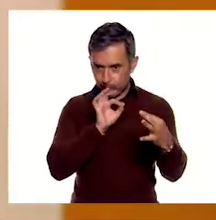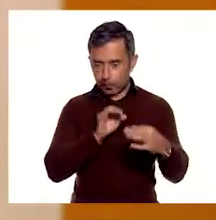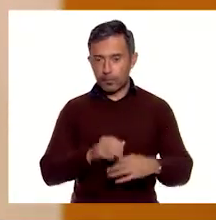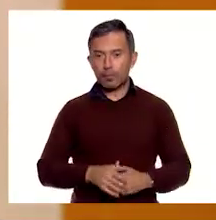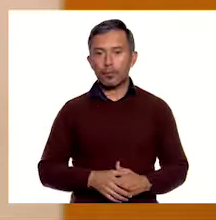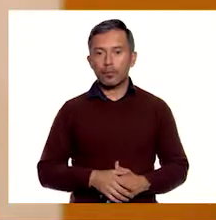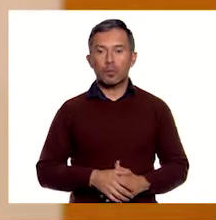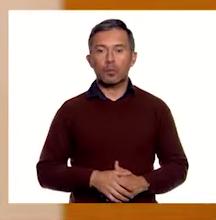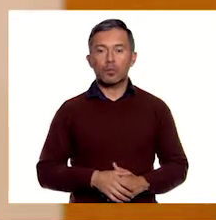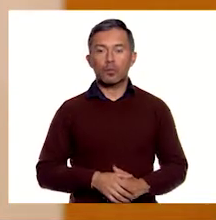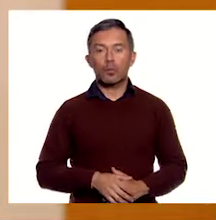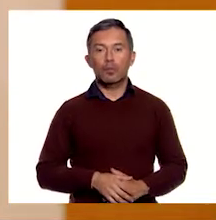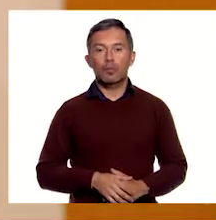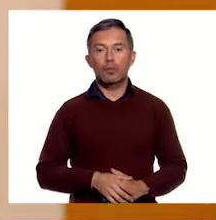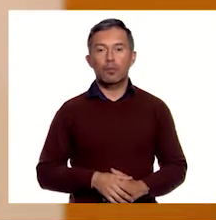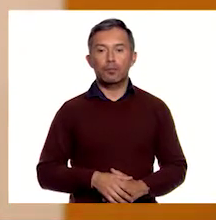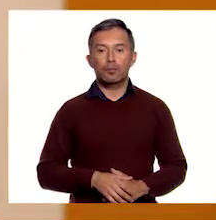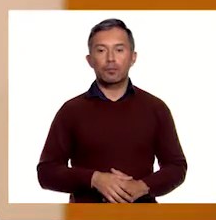lado